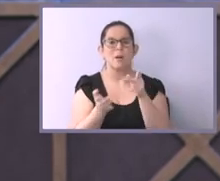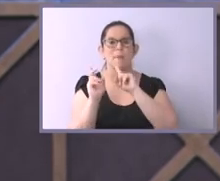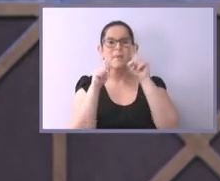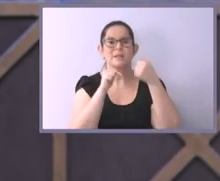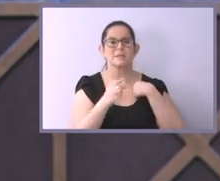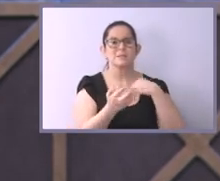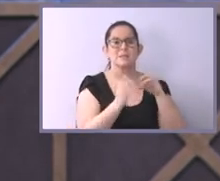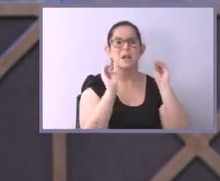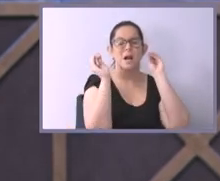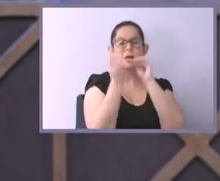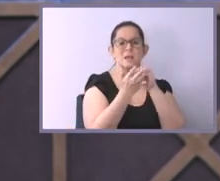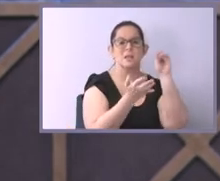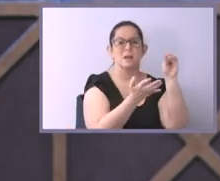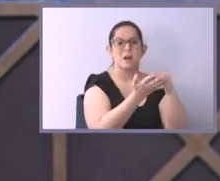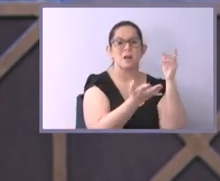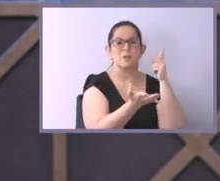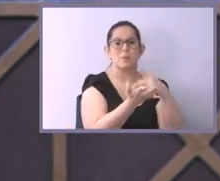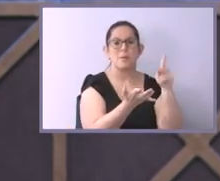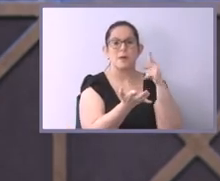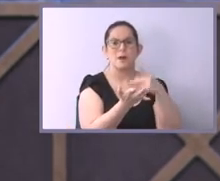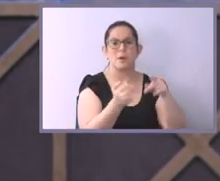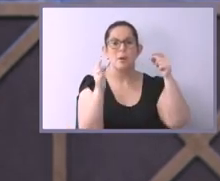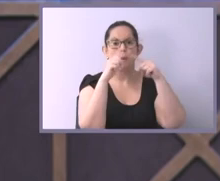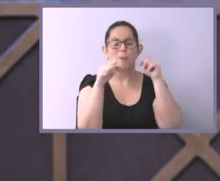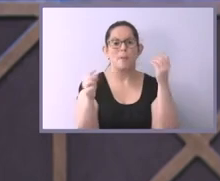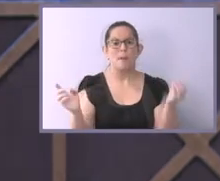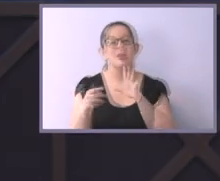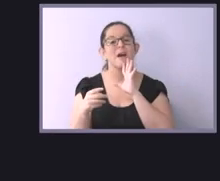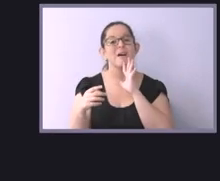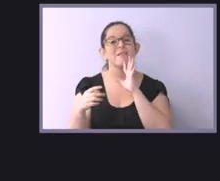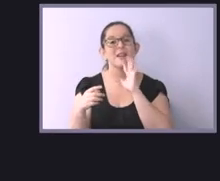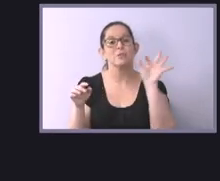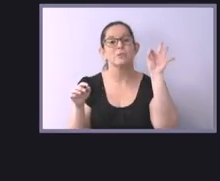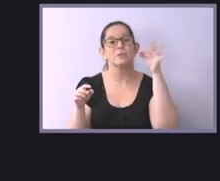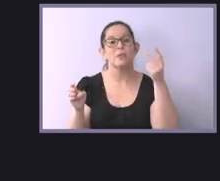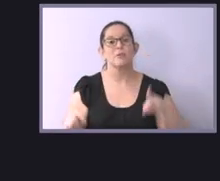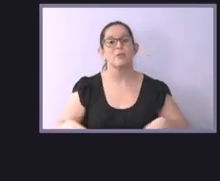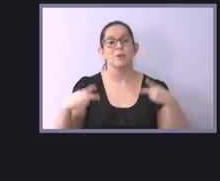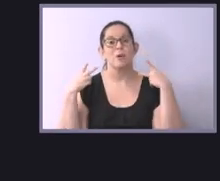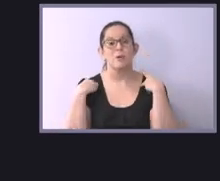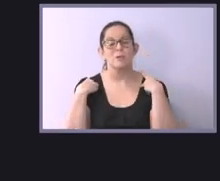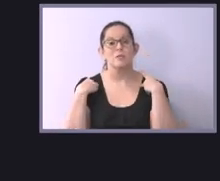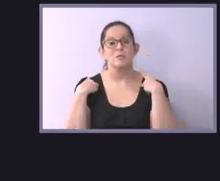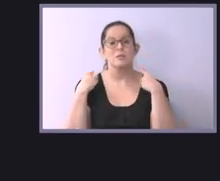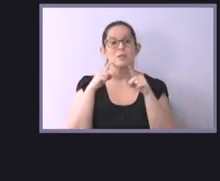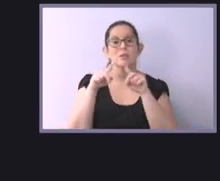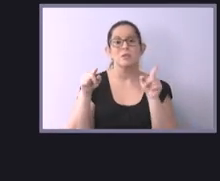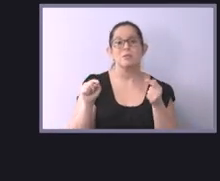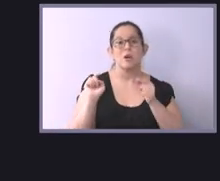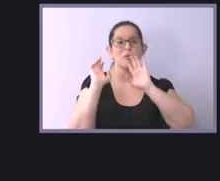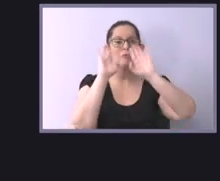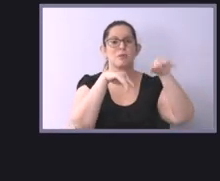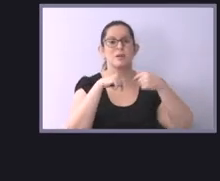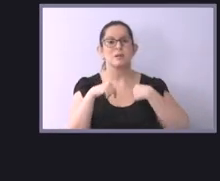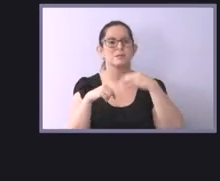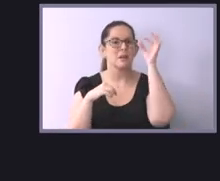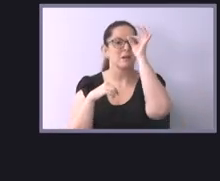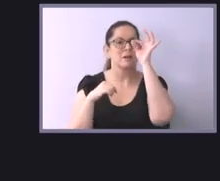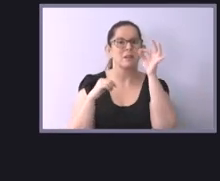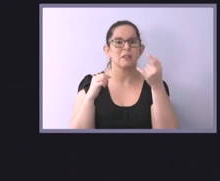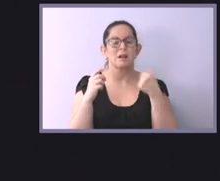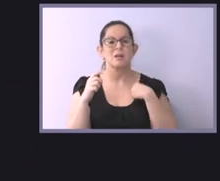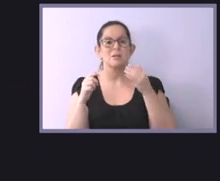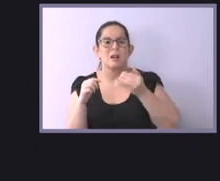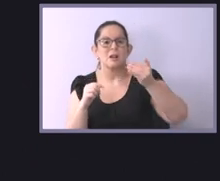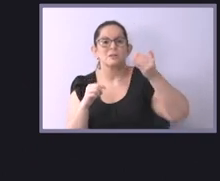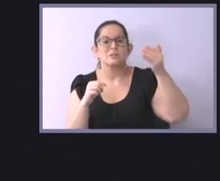compren. Hay un precio que se paga para encenderse en este tiempo. Dios nos está sacando de las distracciones, del entretenimiento, de las